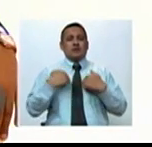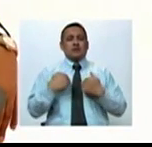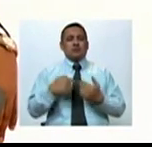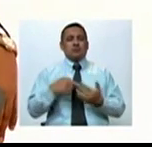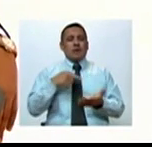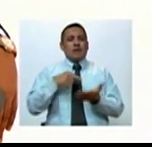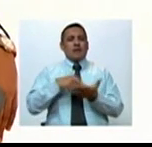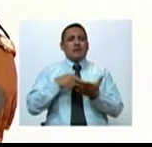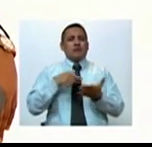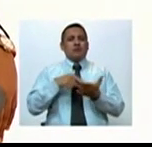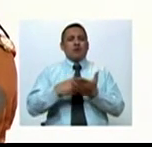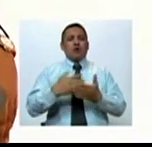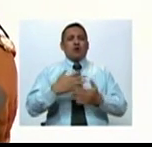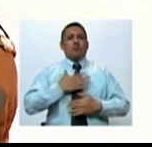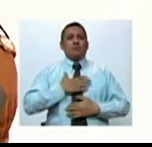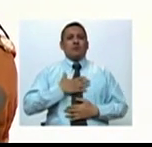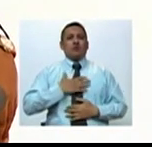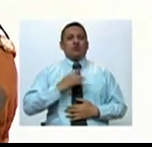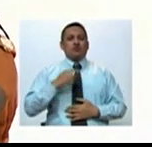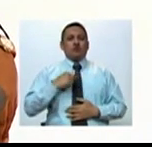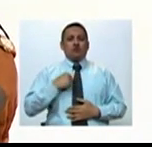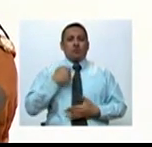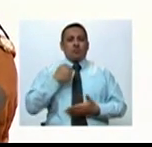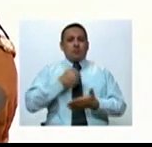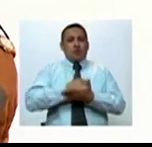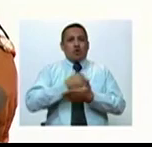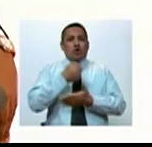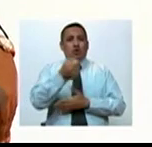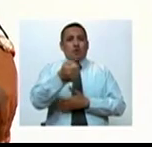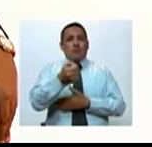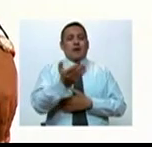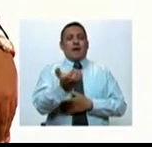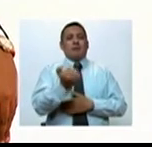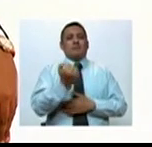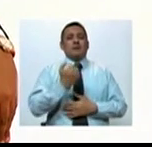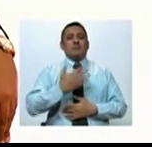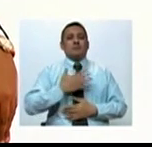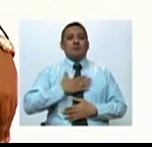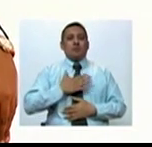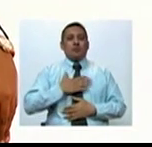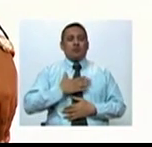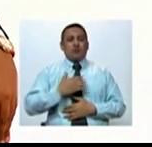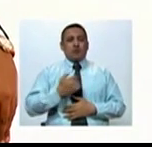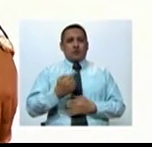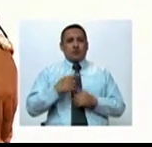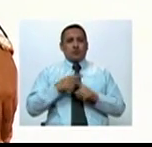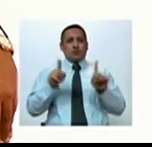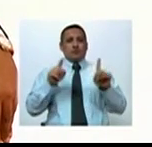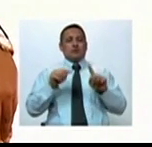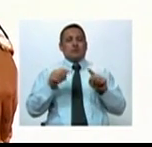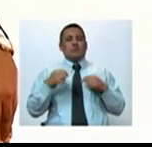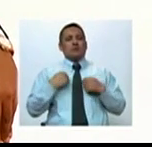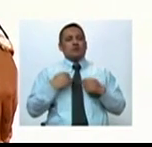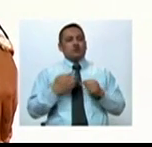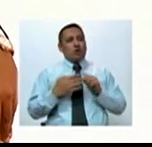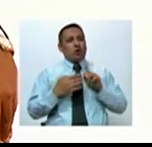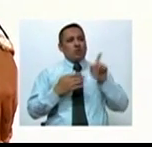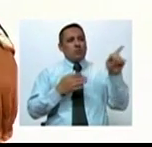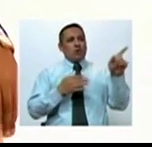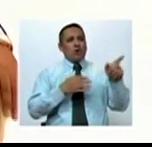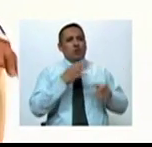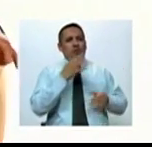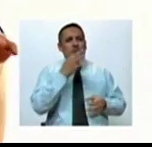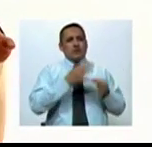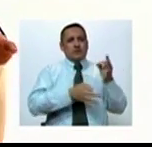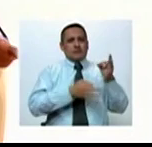una deuda conmigo, yo no puedo cobrarte la deuda por mis propios medios, tengo que acudir al